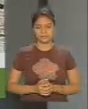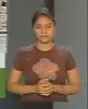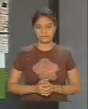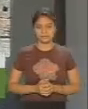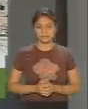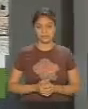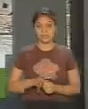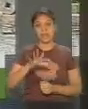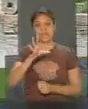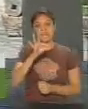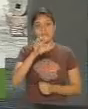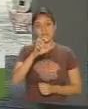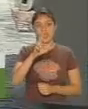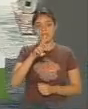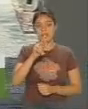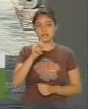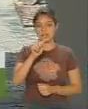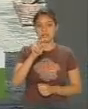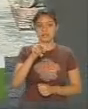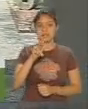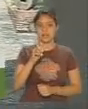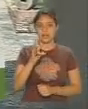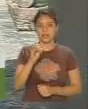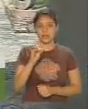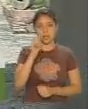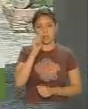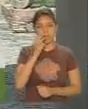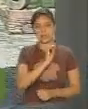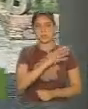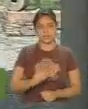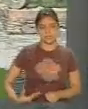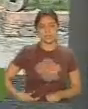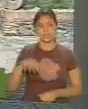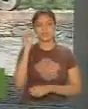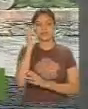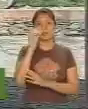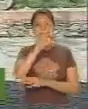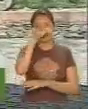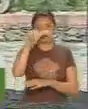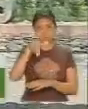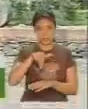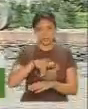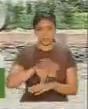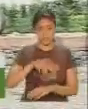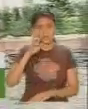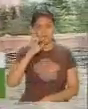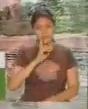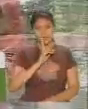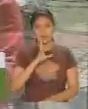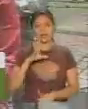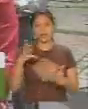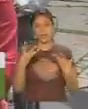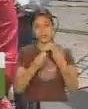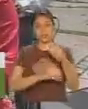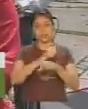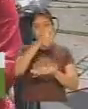Fernando Soto Rojas, presidente de la Asamblea Nacional Bolivariana y su junta